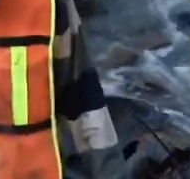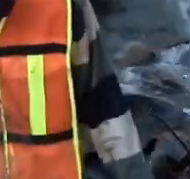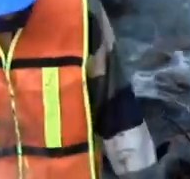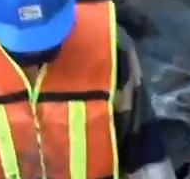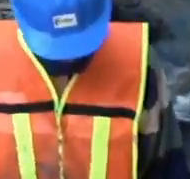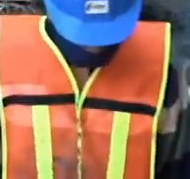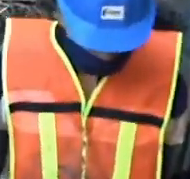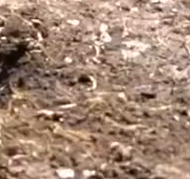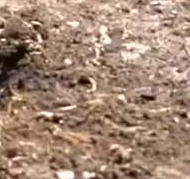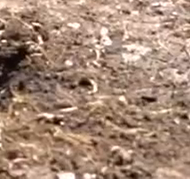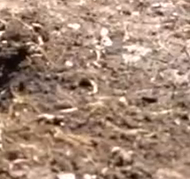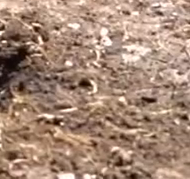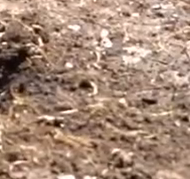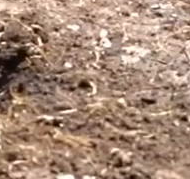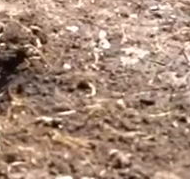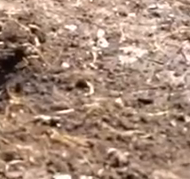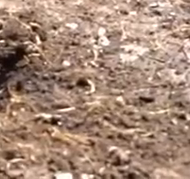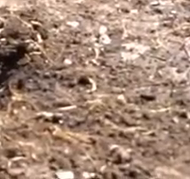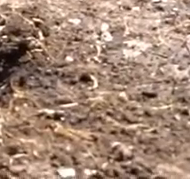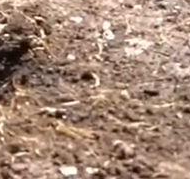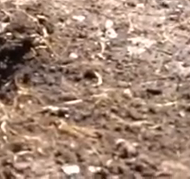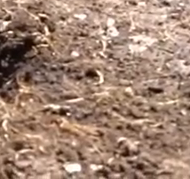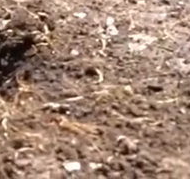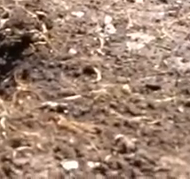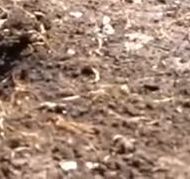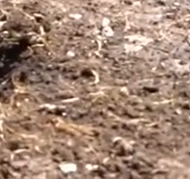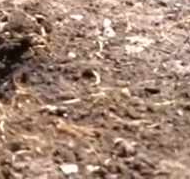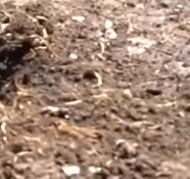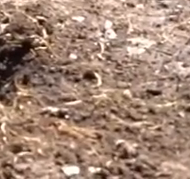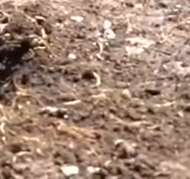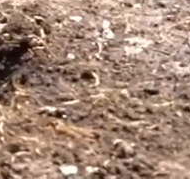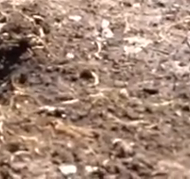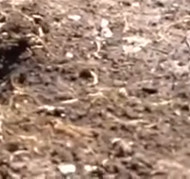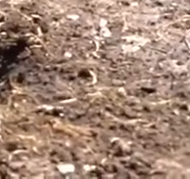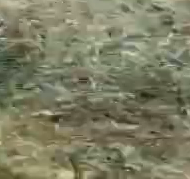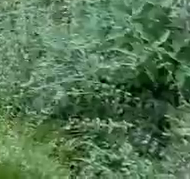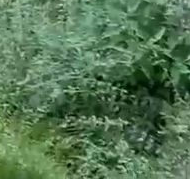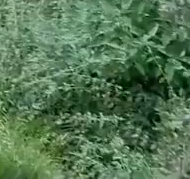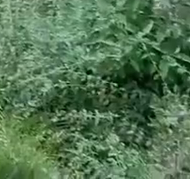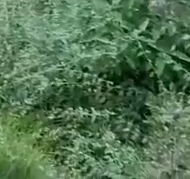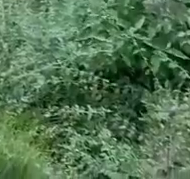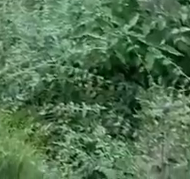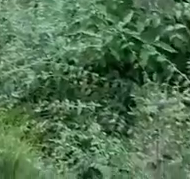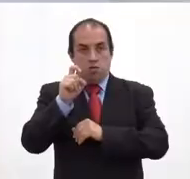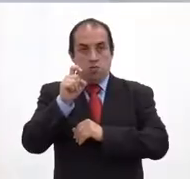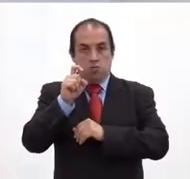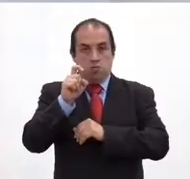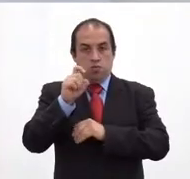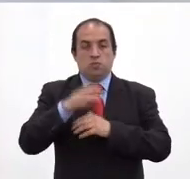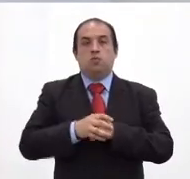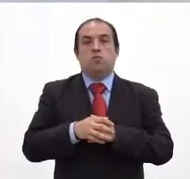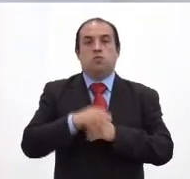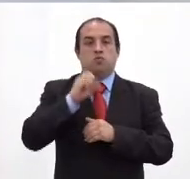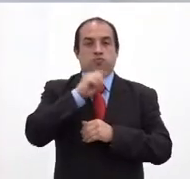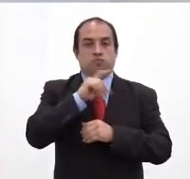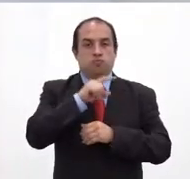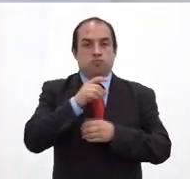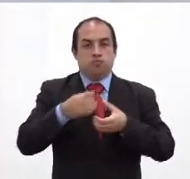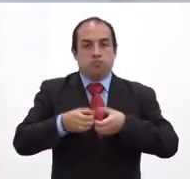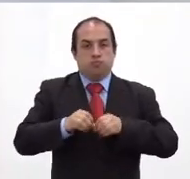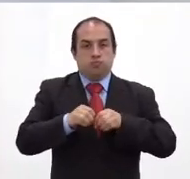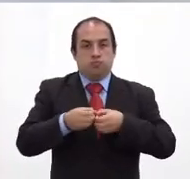y limpieza. En la parte media se está construyendo un drenaje marginal, es